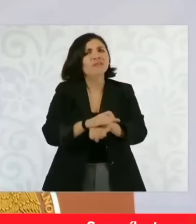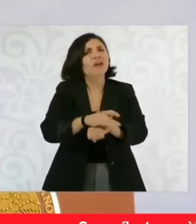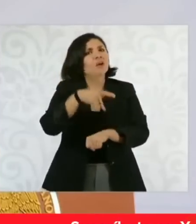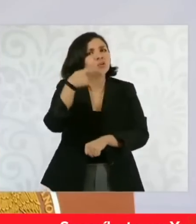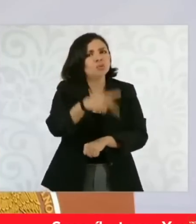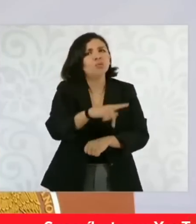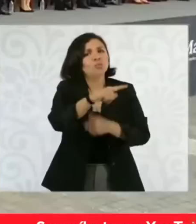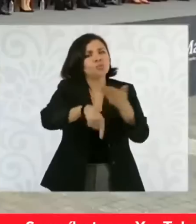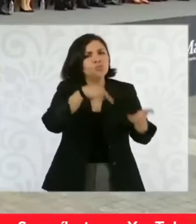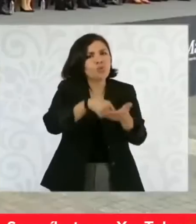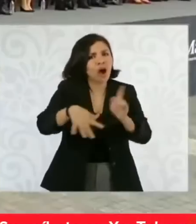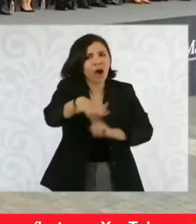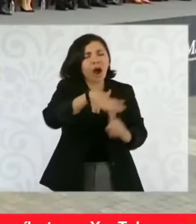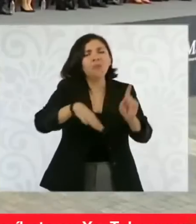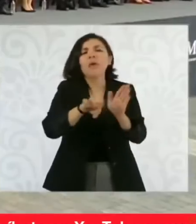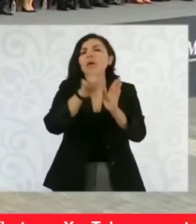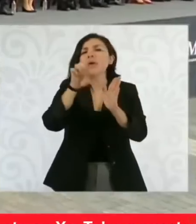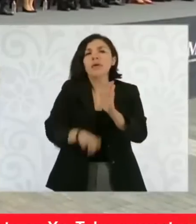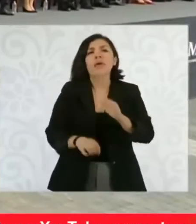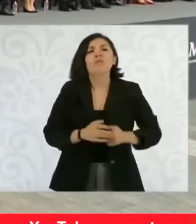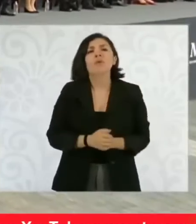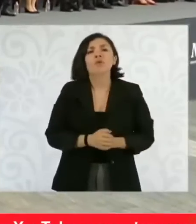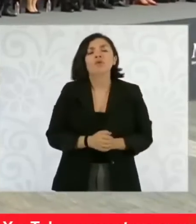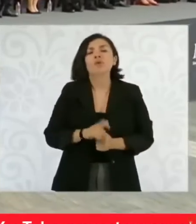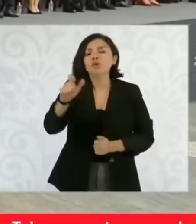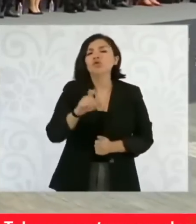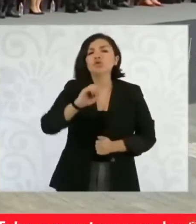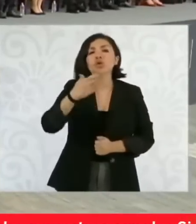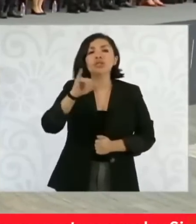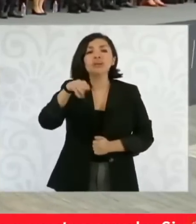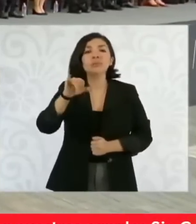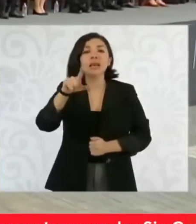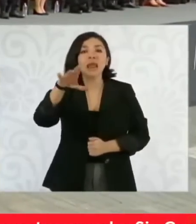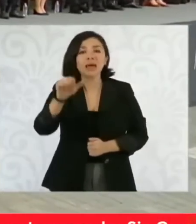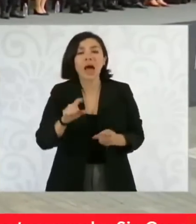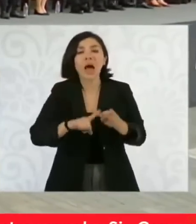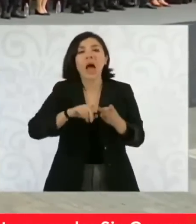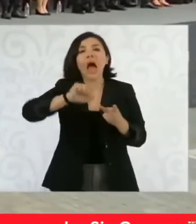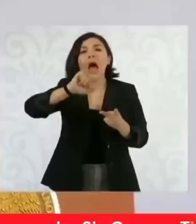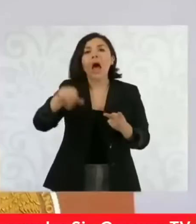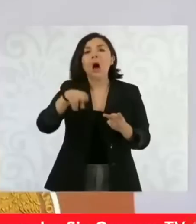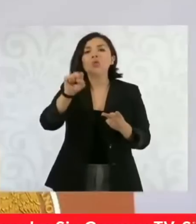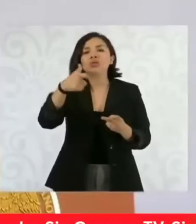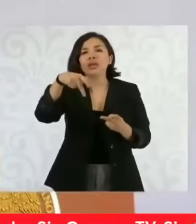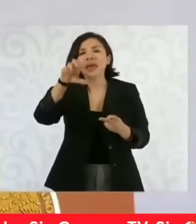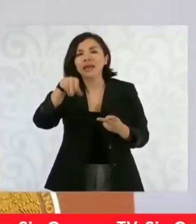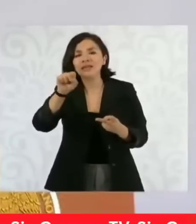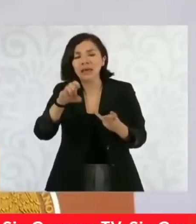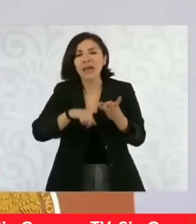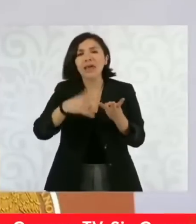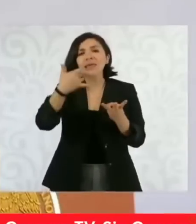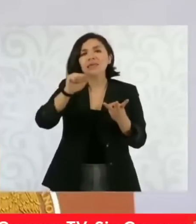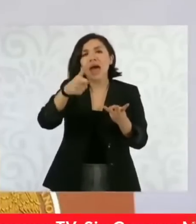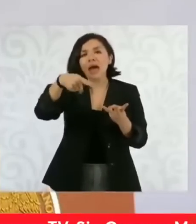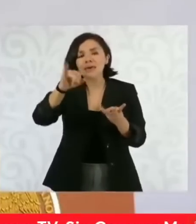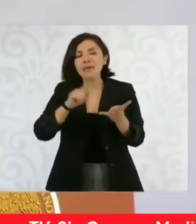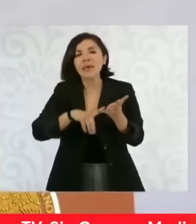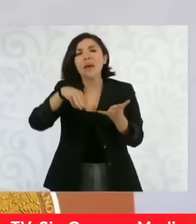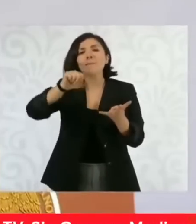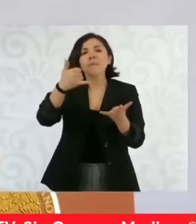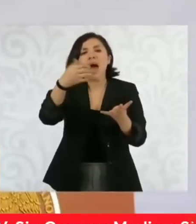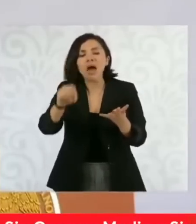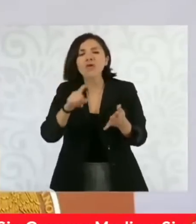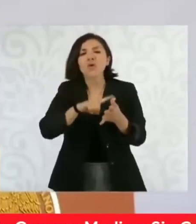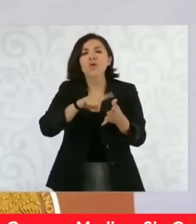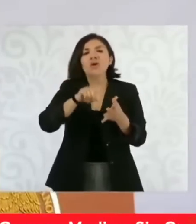derechos, entre los que destacan los ochimilcas, ajusquenses, yaquis, mayos,